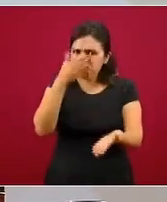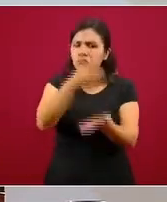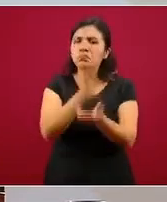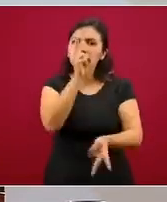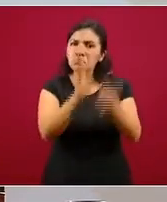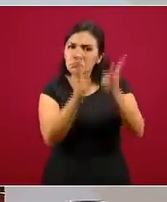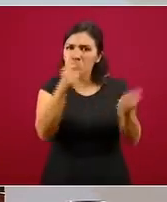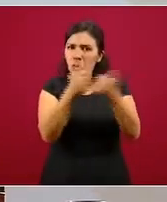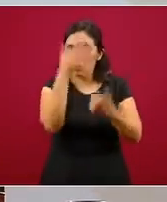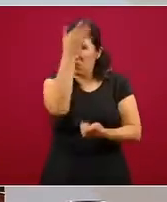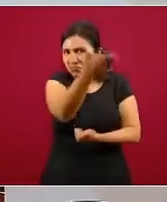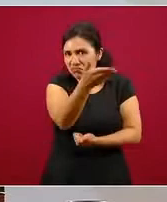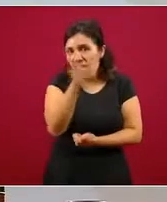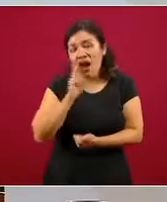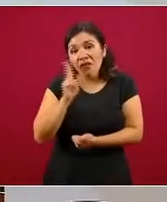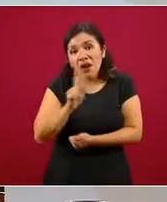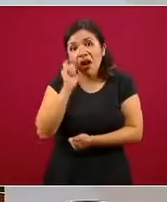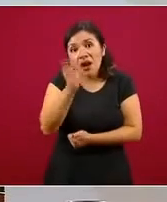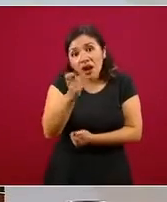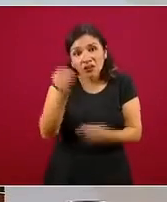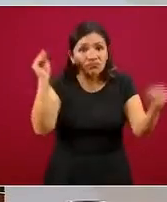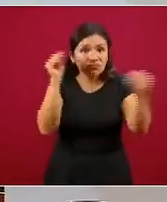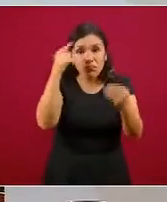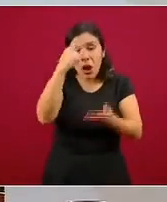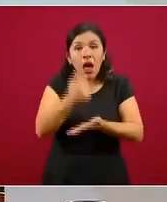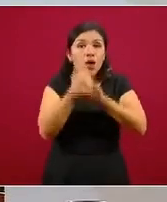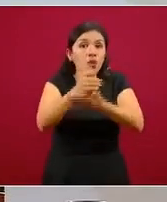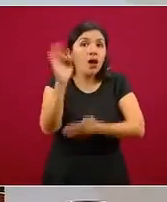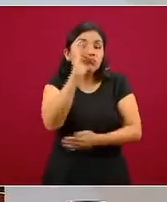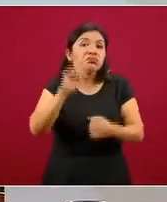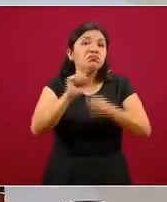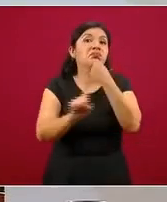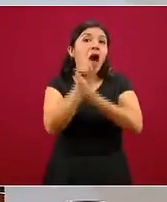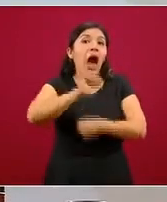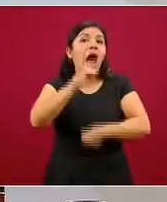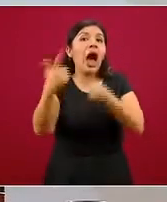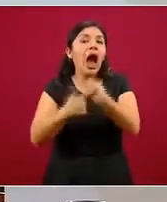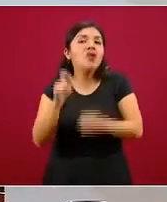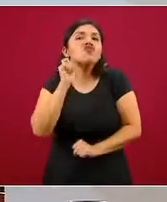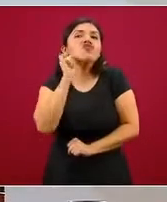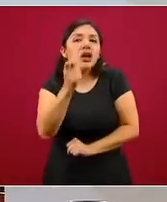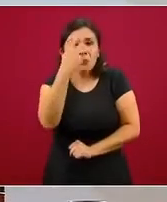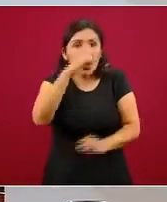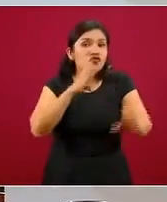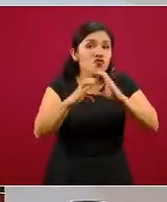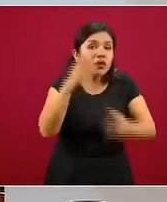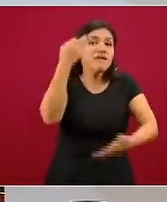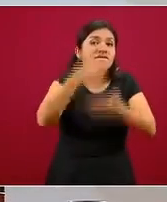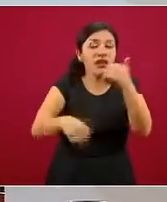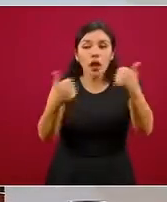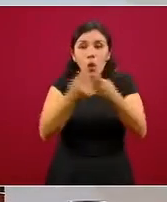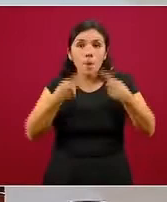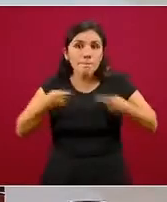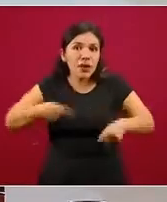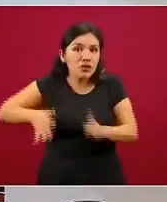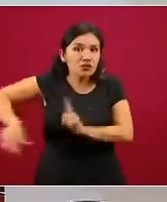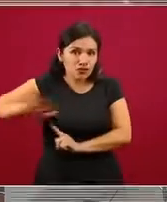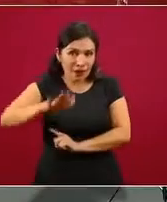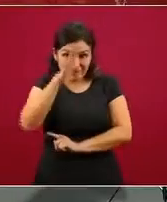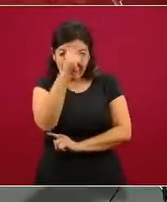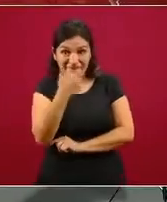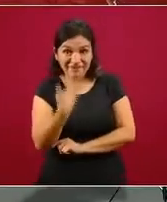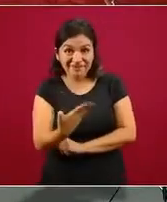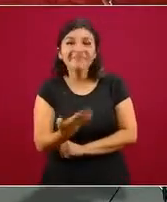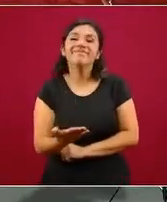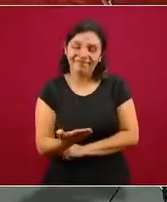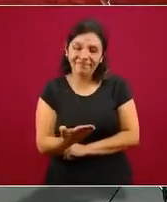colegas de allá para tratar de auxiliar si es que existe algún problema de comunicación hacia la ciudadanía. ¿De acuerdo?